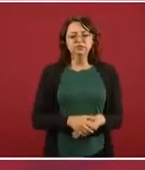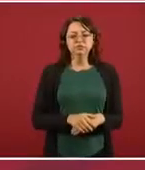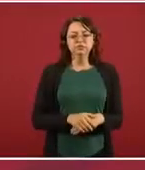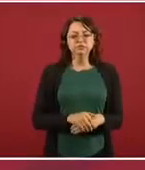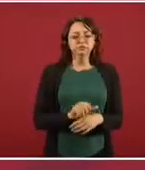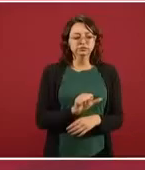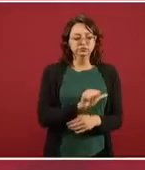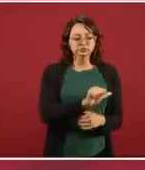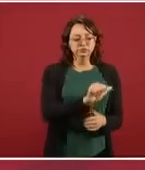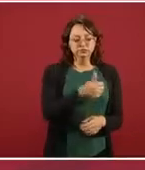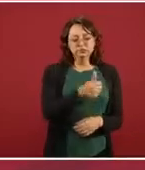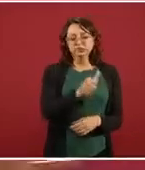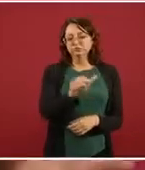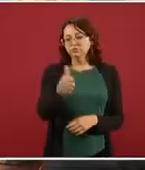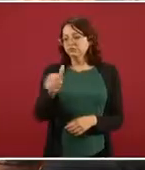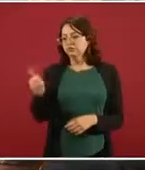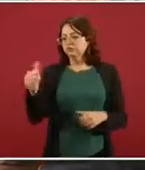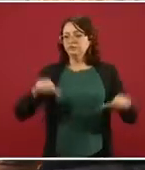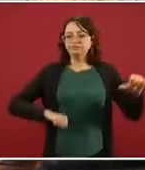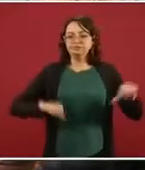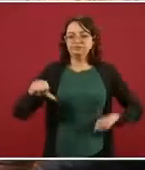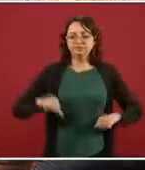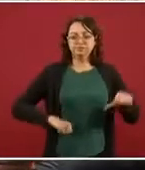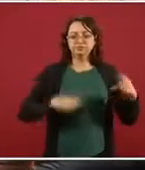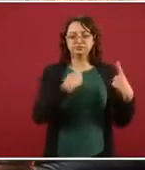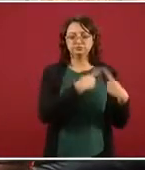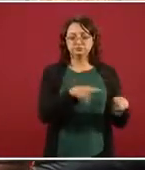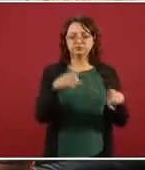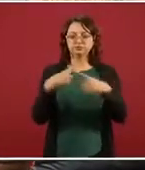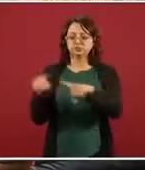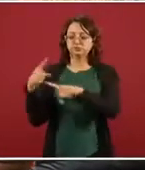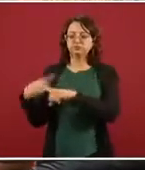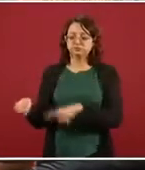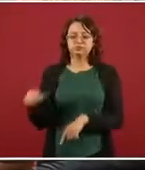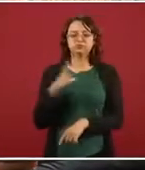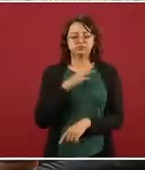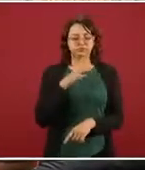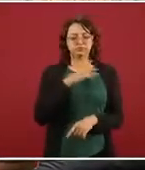otras actividades que se llevan a cabo.